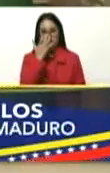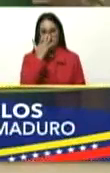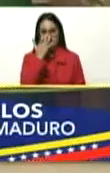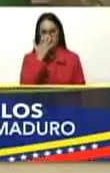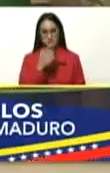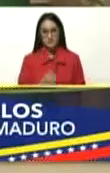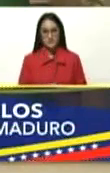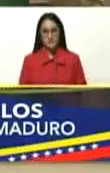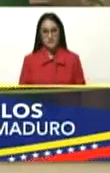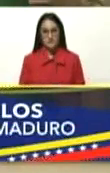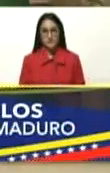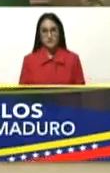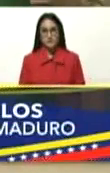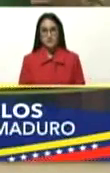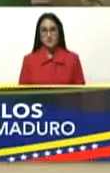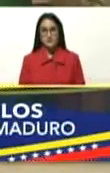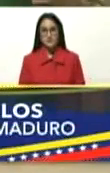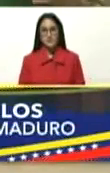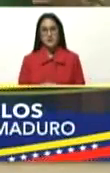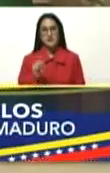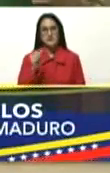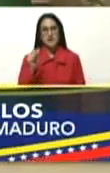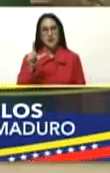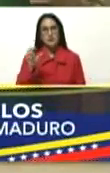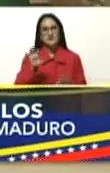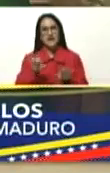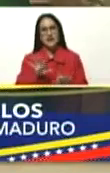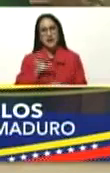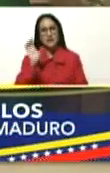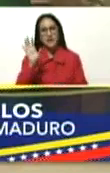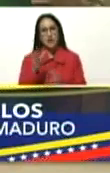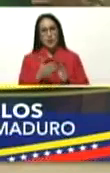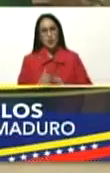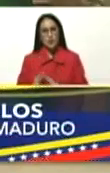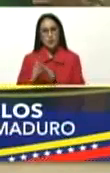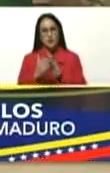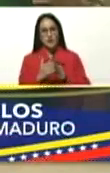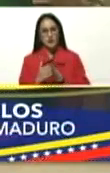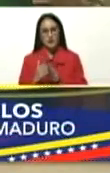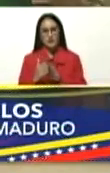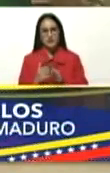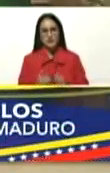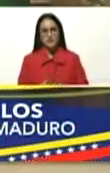Señora Salomé Aloche, secretaria de Estado para las Comunidades,